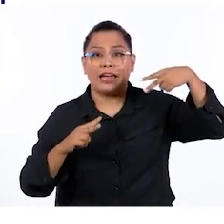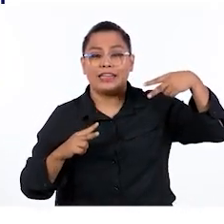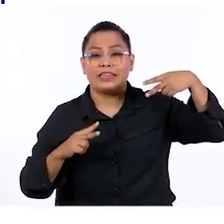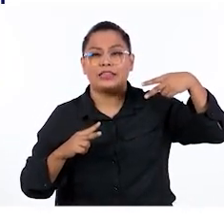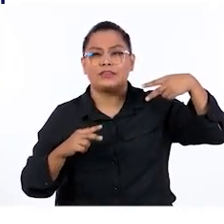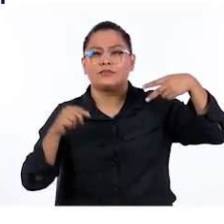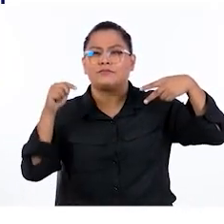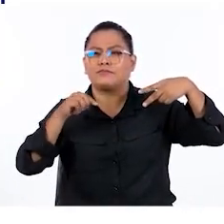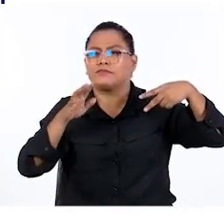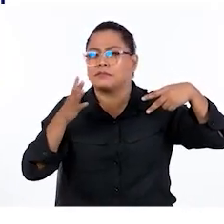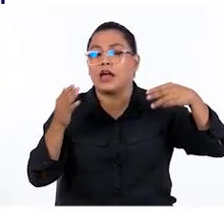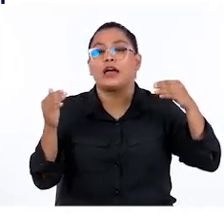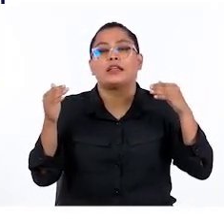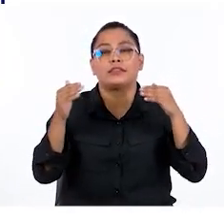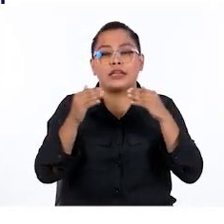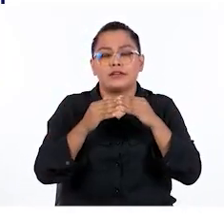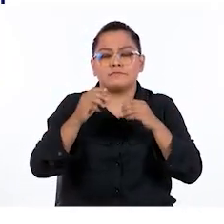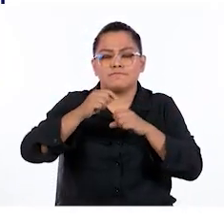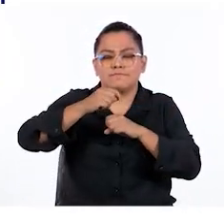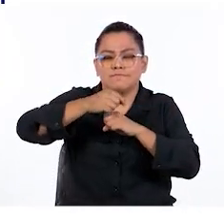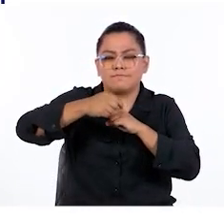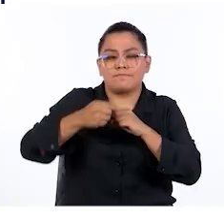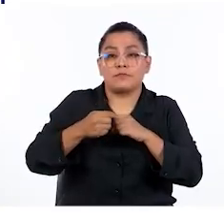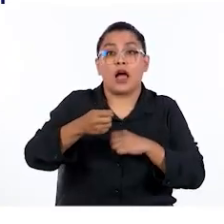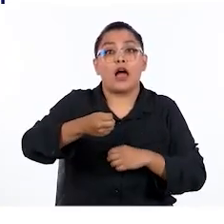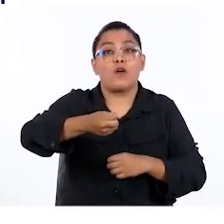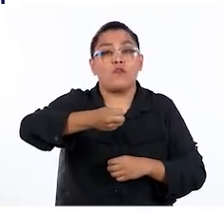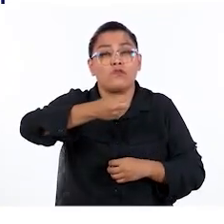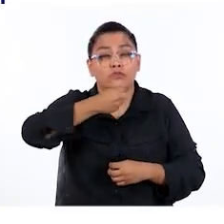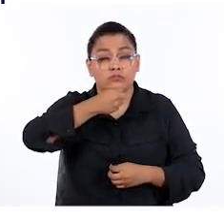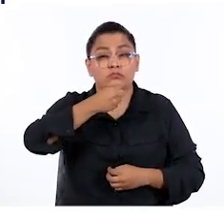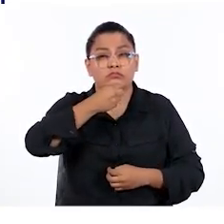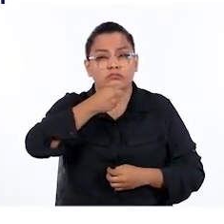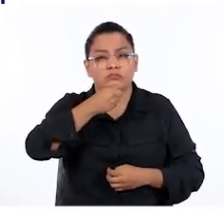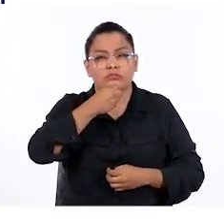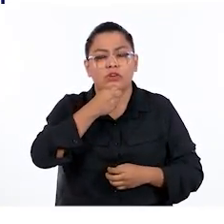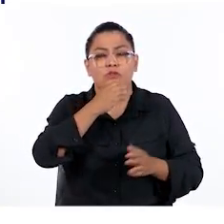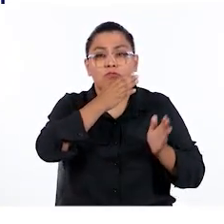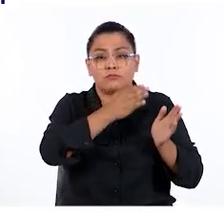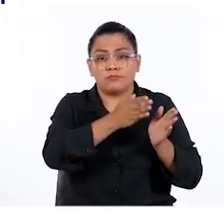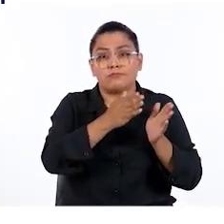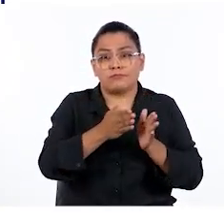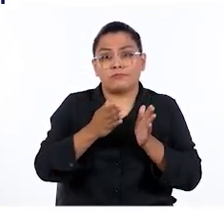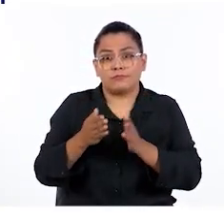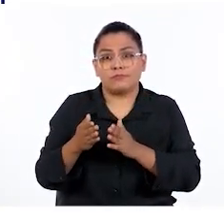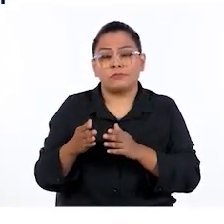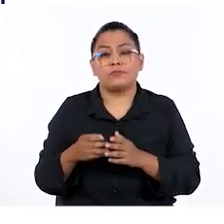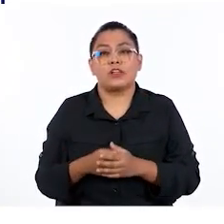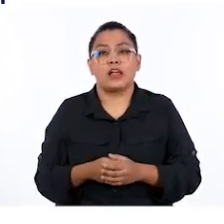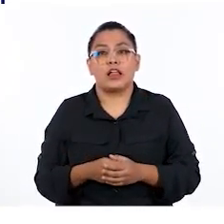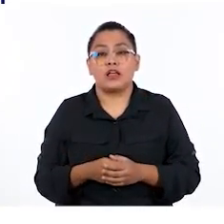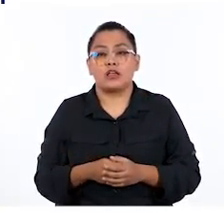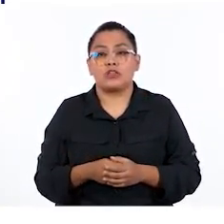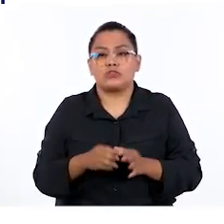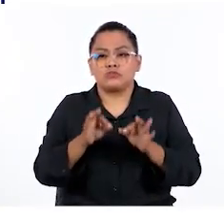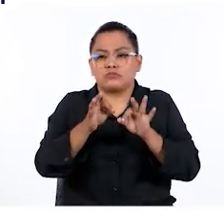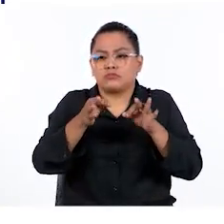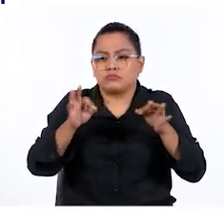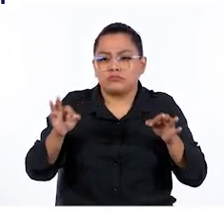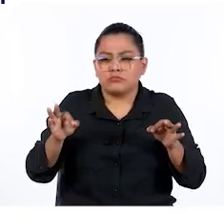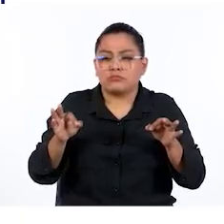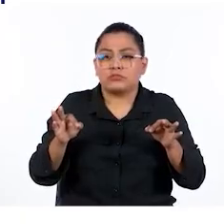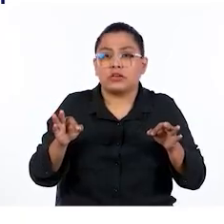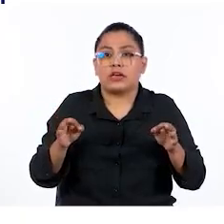ADN también es una molécula rica en información porque ordena esas letras llamadas nucleótidos